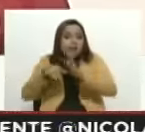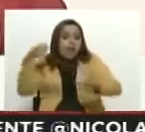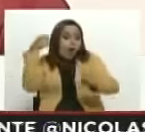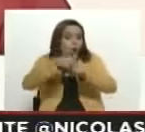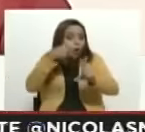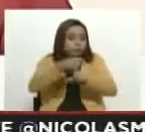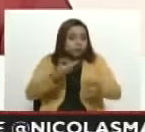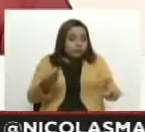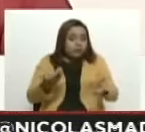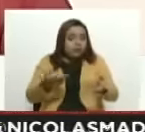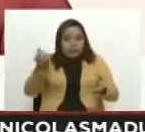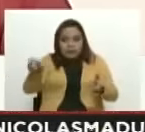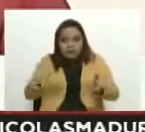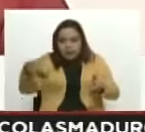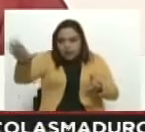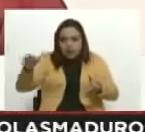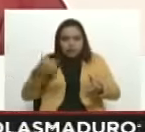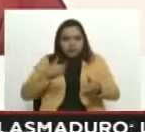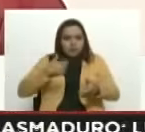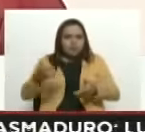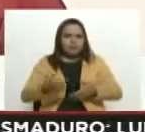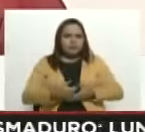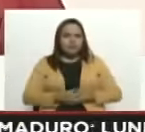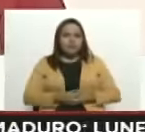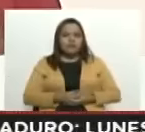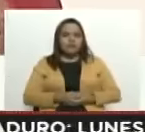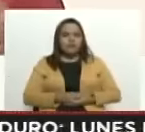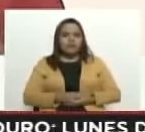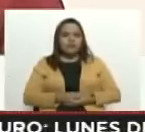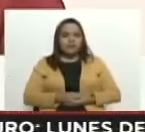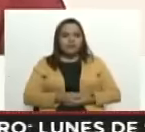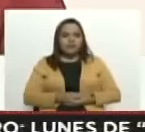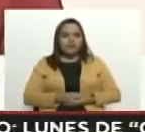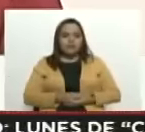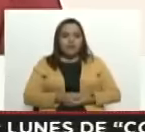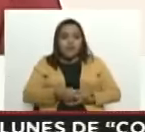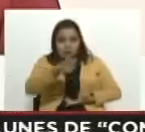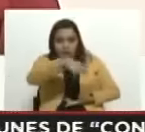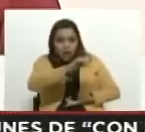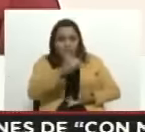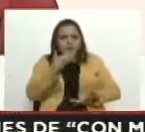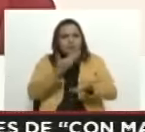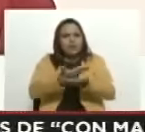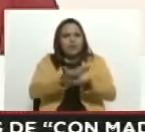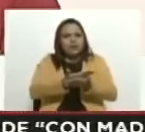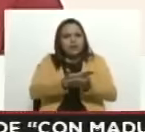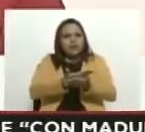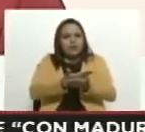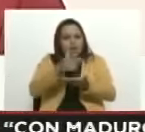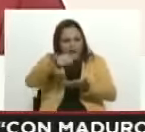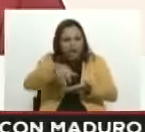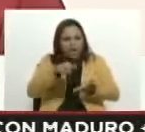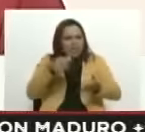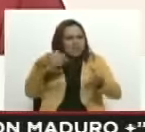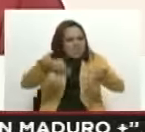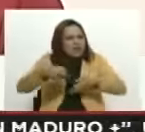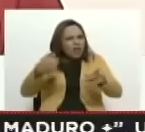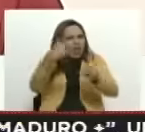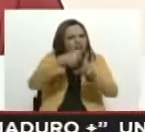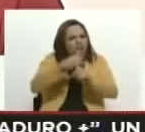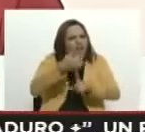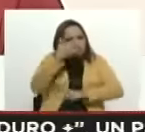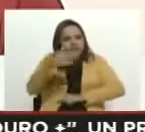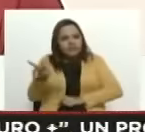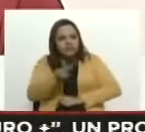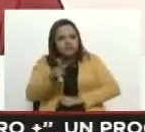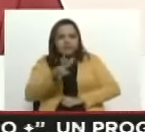ahí. Por Dios. ¿Eso es lo que ellos están proponiendo para Venezuela? No, nosotros no vamos a permitirlo. No lo